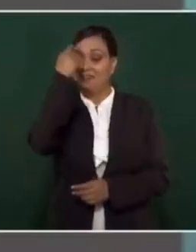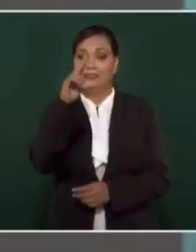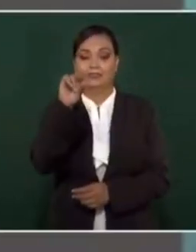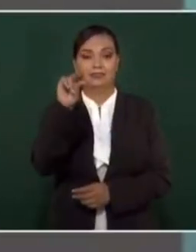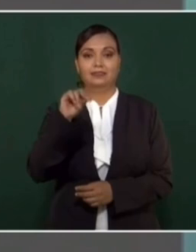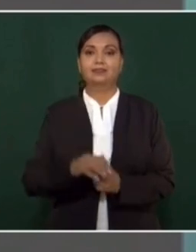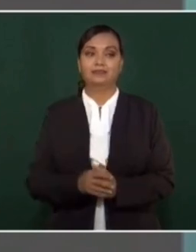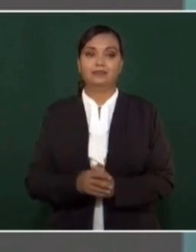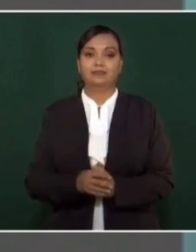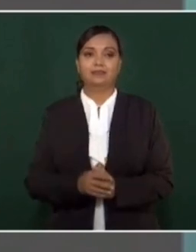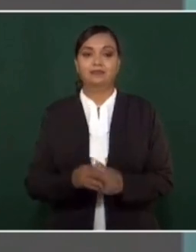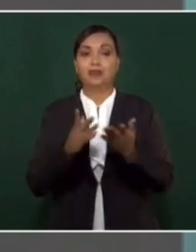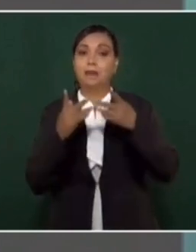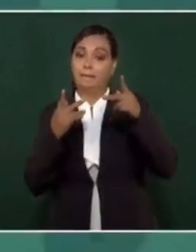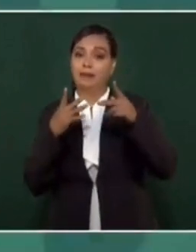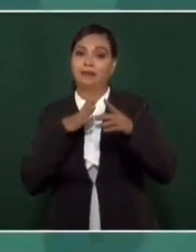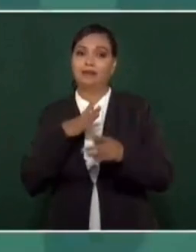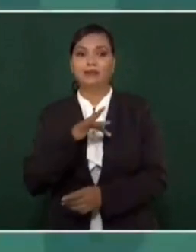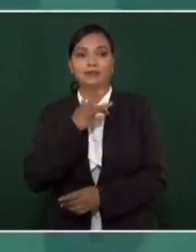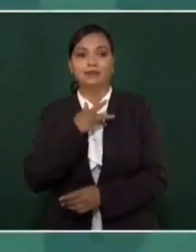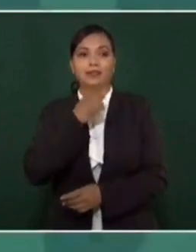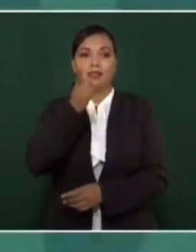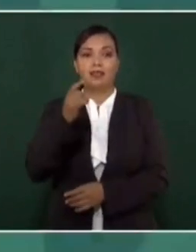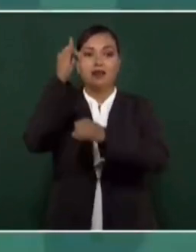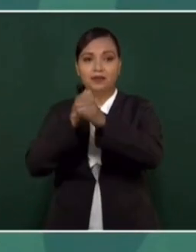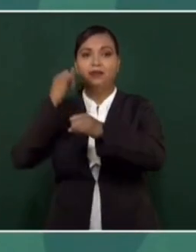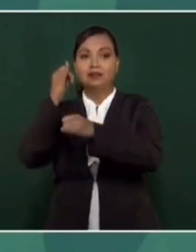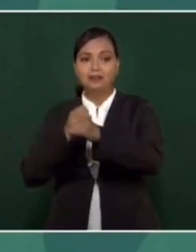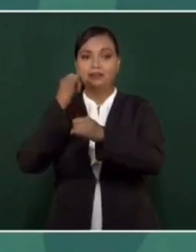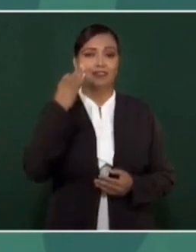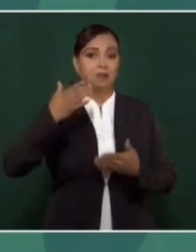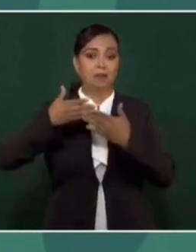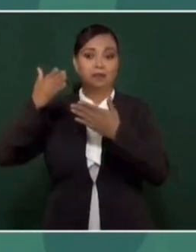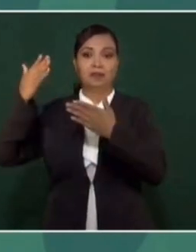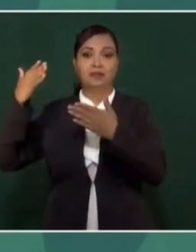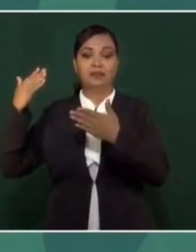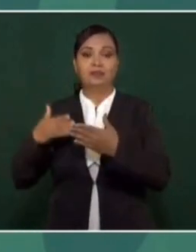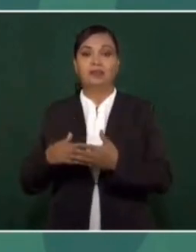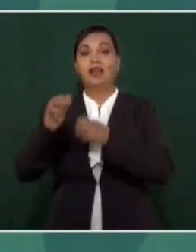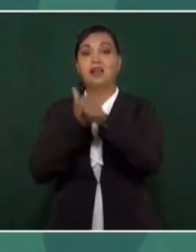fácil. A mí me han investigado desde